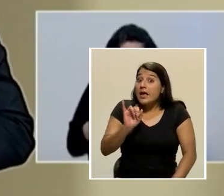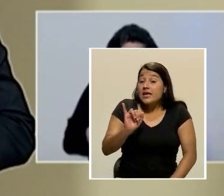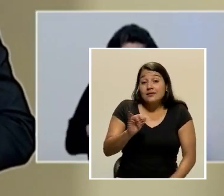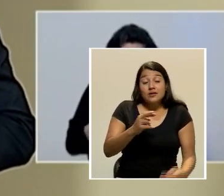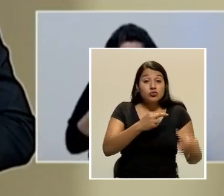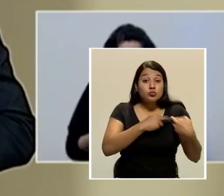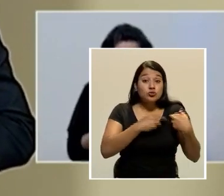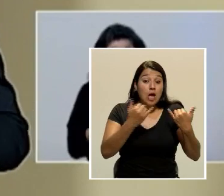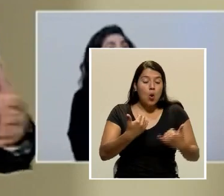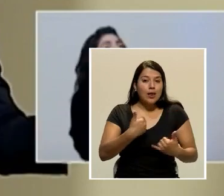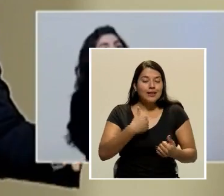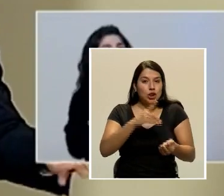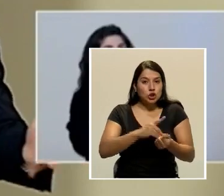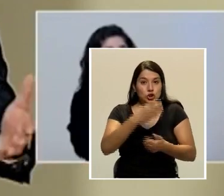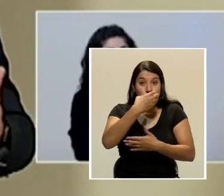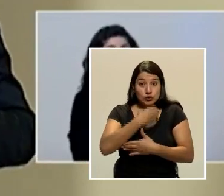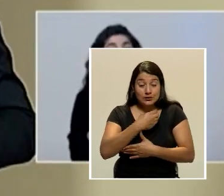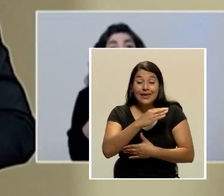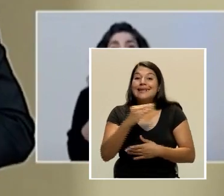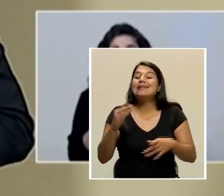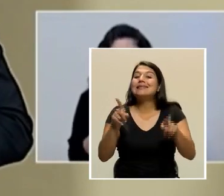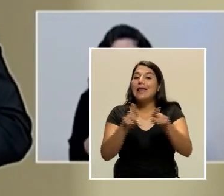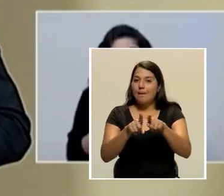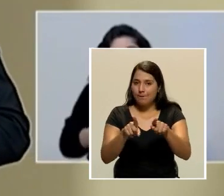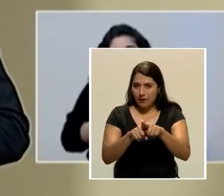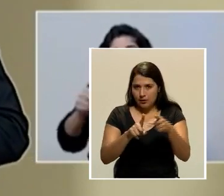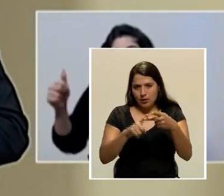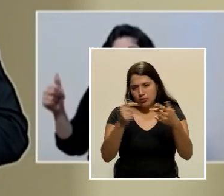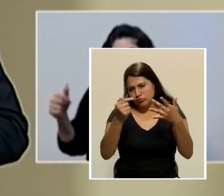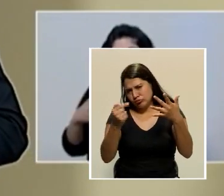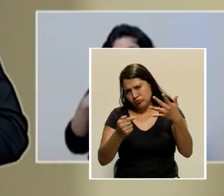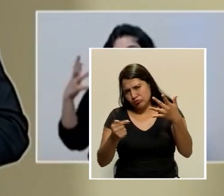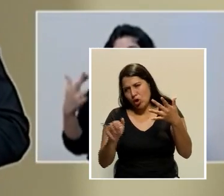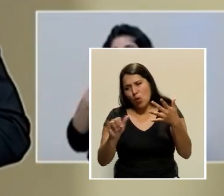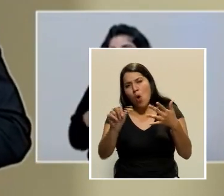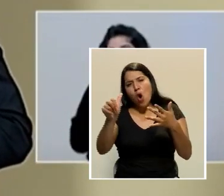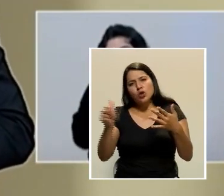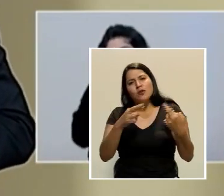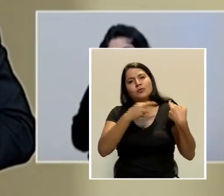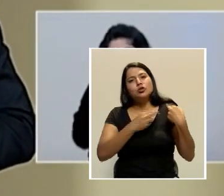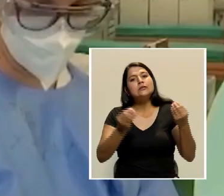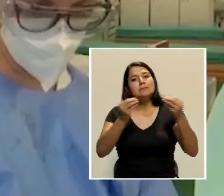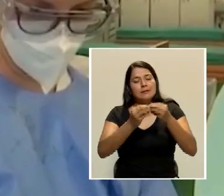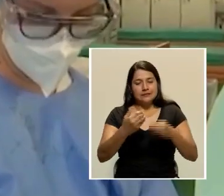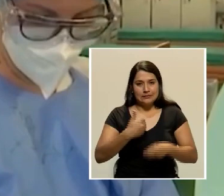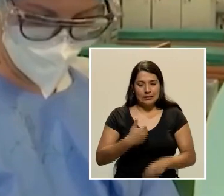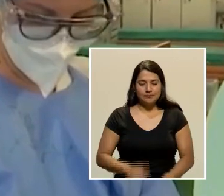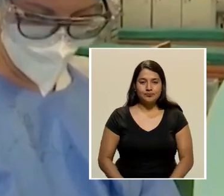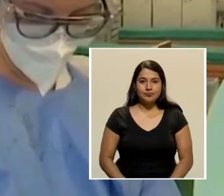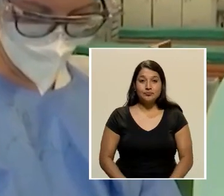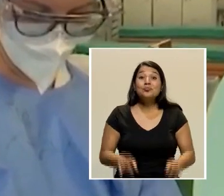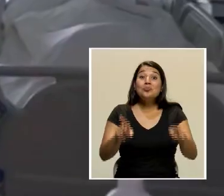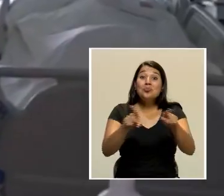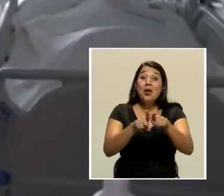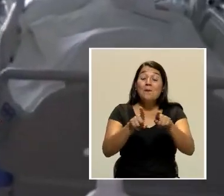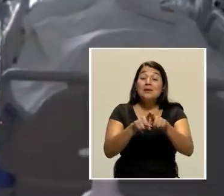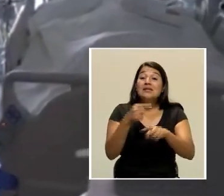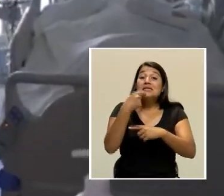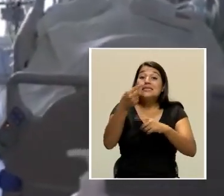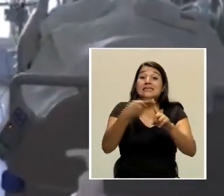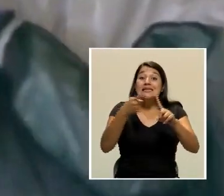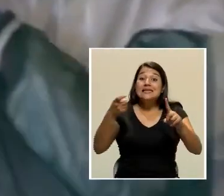defecto, se corrija rápidamente y si de ser el caso de sentar responsabilidades, hacerlo sin dilución.